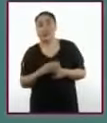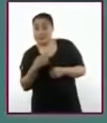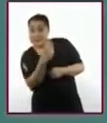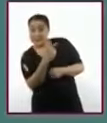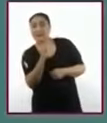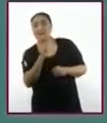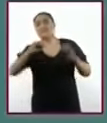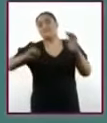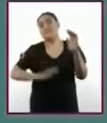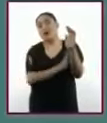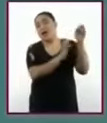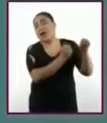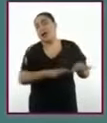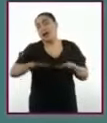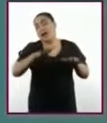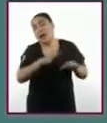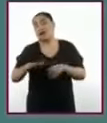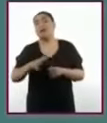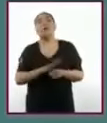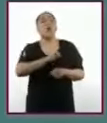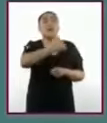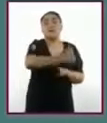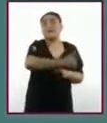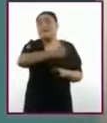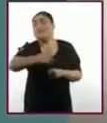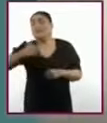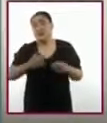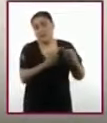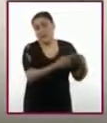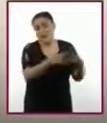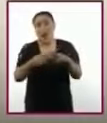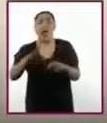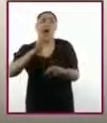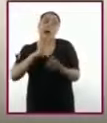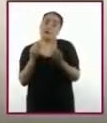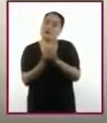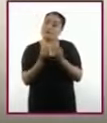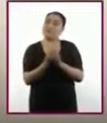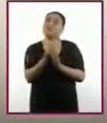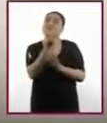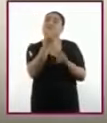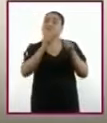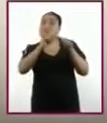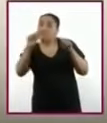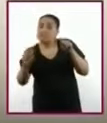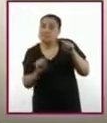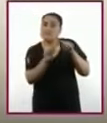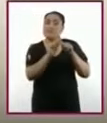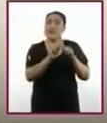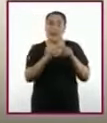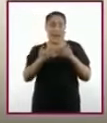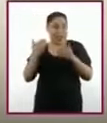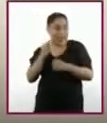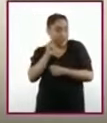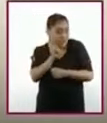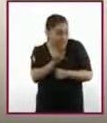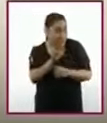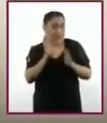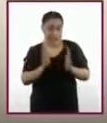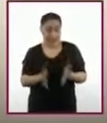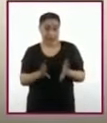mar. En todo ecosistema coexisten diversas cadenas alimentarias que, como anotamos antes, en